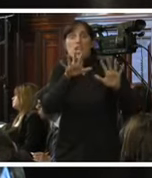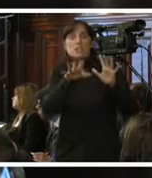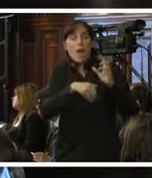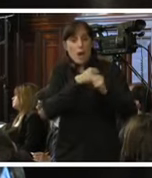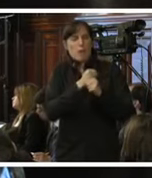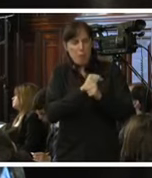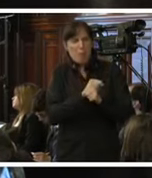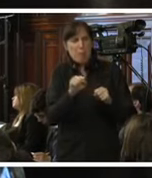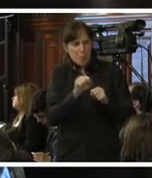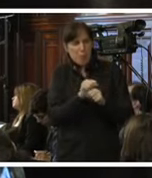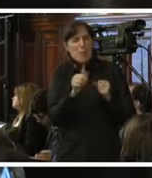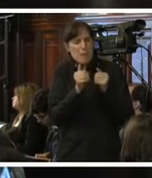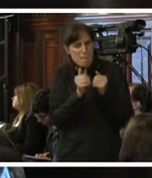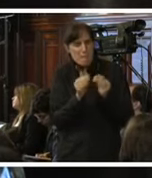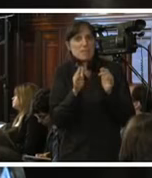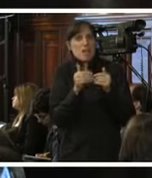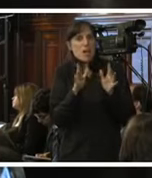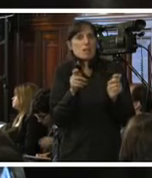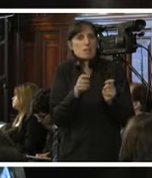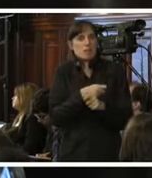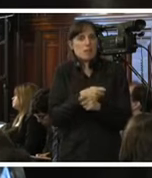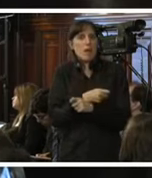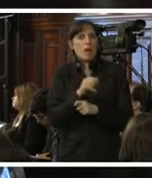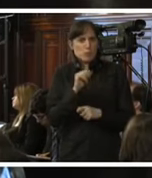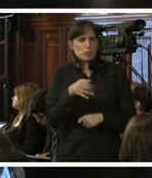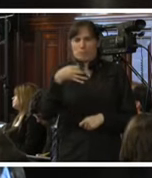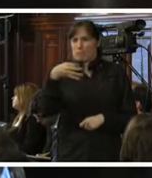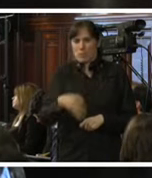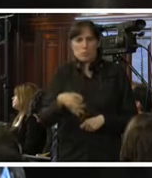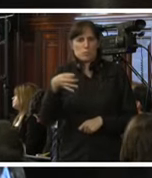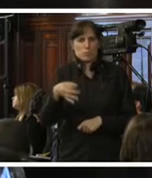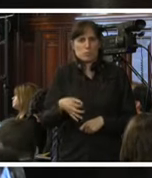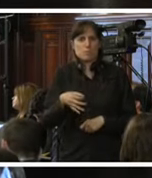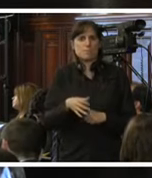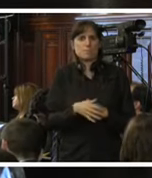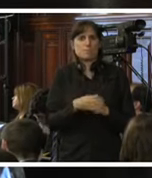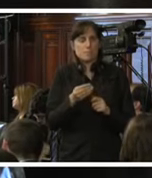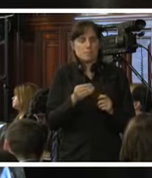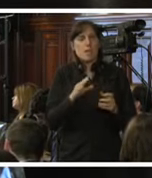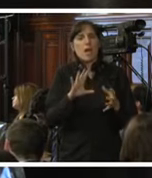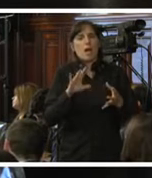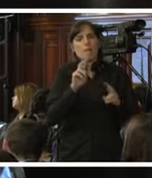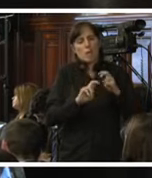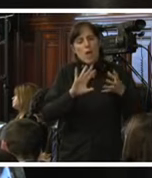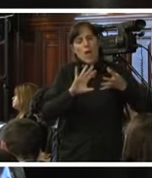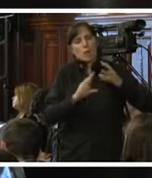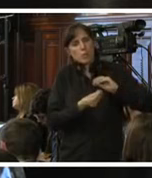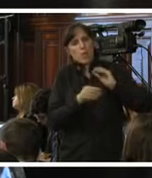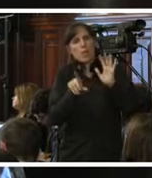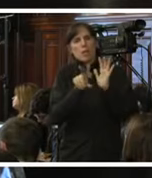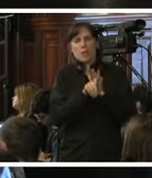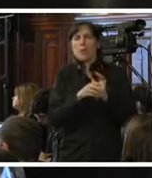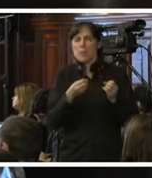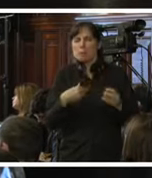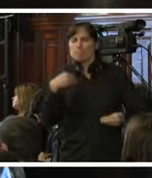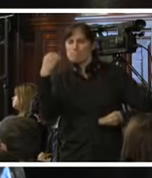van iniciando los procesos de reforma para actualizar la legislación. Entonces, en ese sentido me preocupa un poco la posición